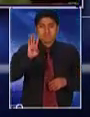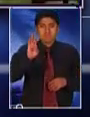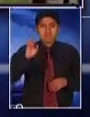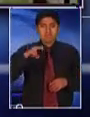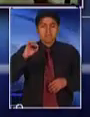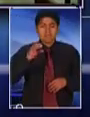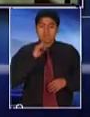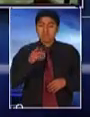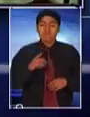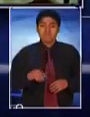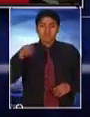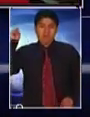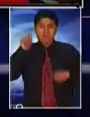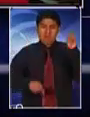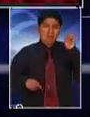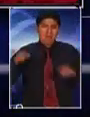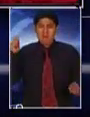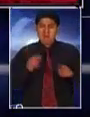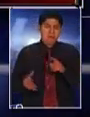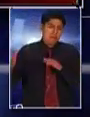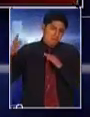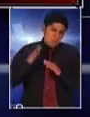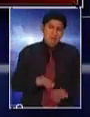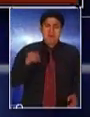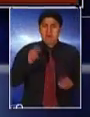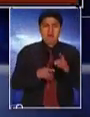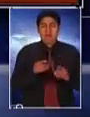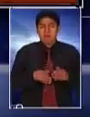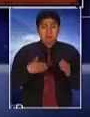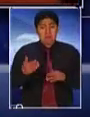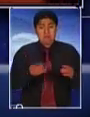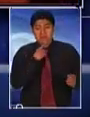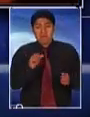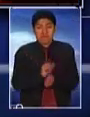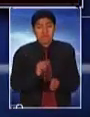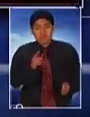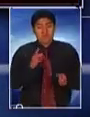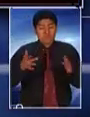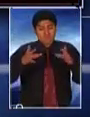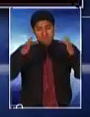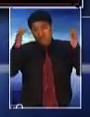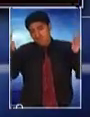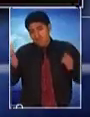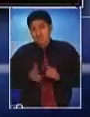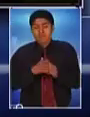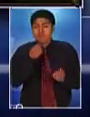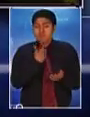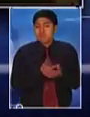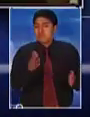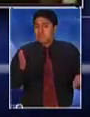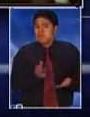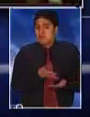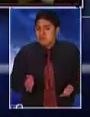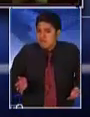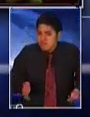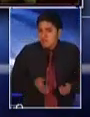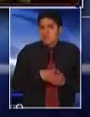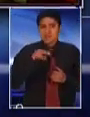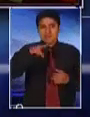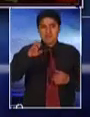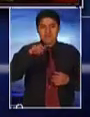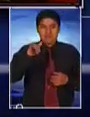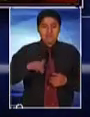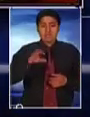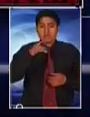Ríos Oxa, vapuleado, vilipendiado, ¿no es cierto?, procesado y demás, brilló por su ausencia el buen Benicio. Nay,